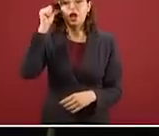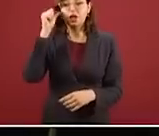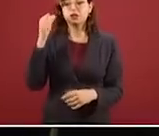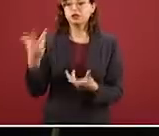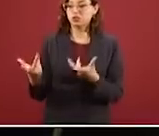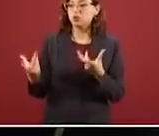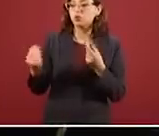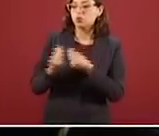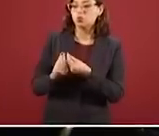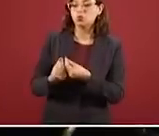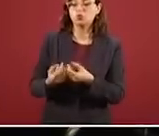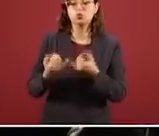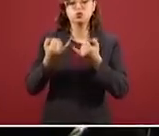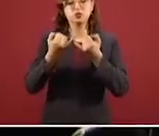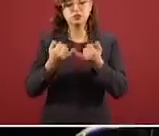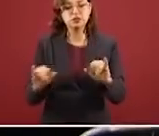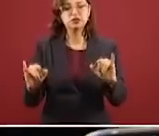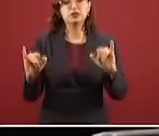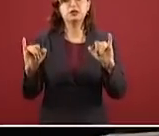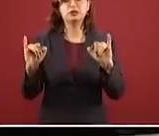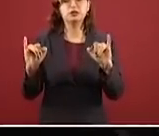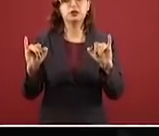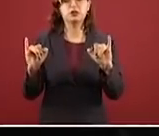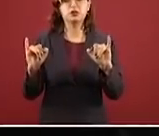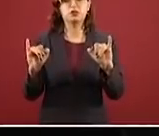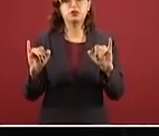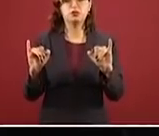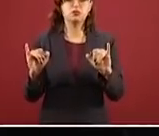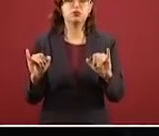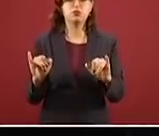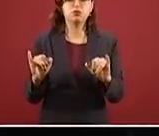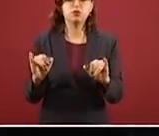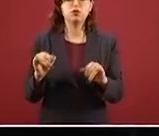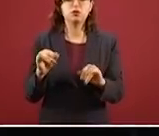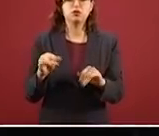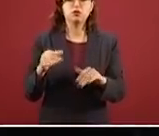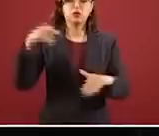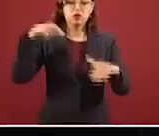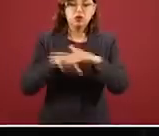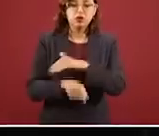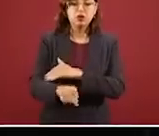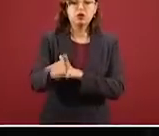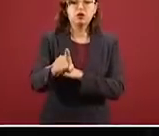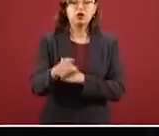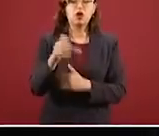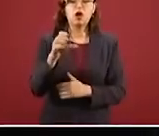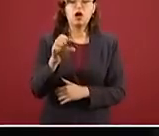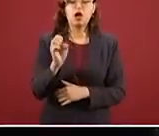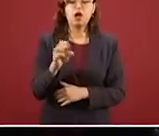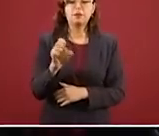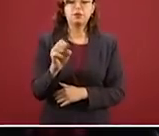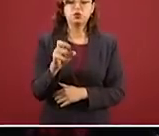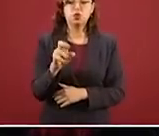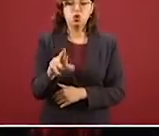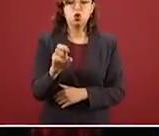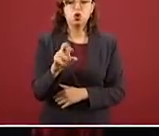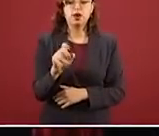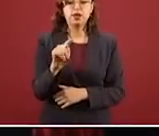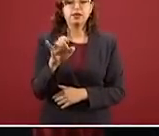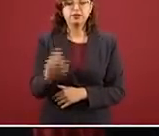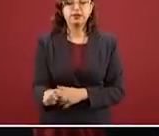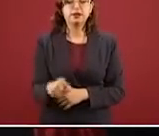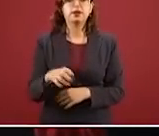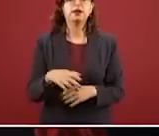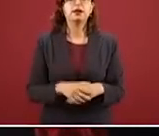la inauguración del túnel emisor Oriente.